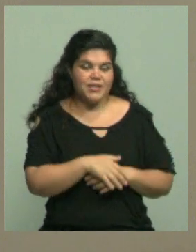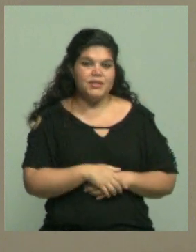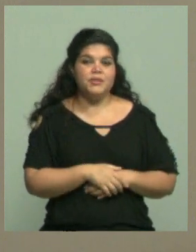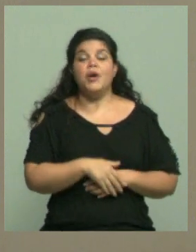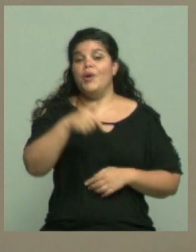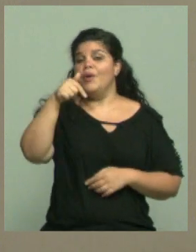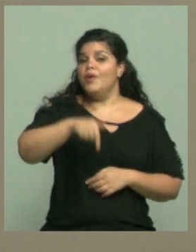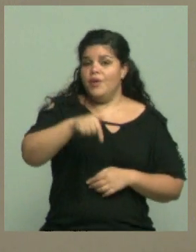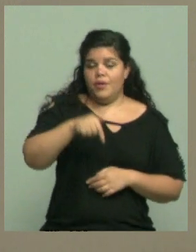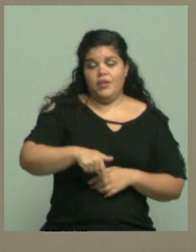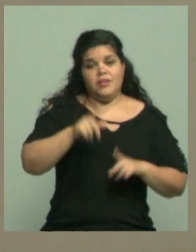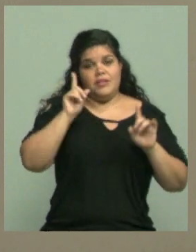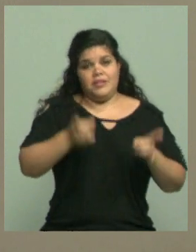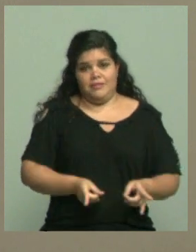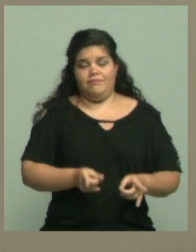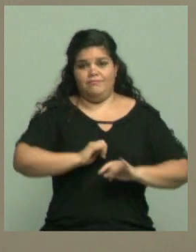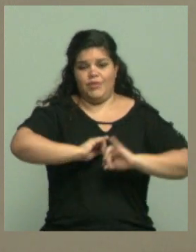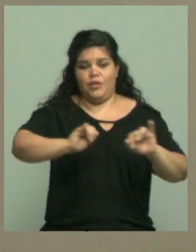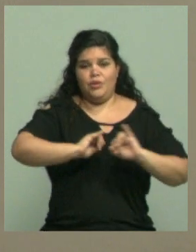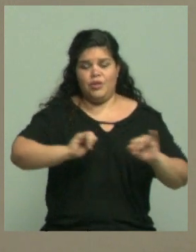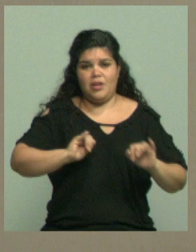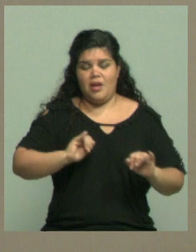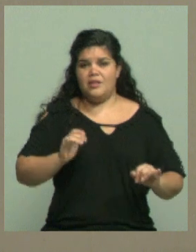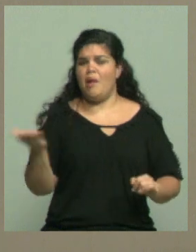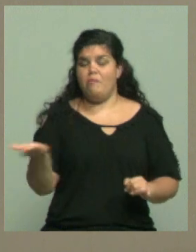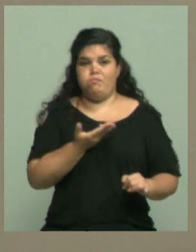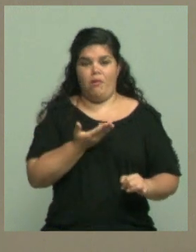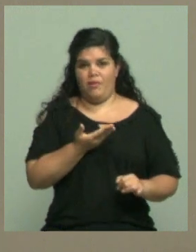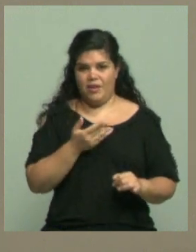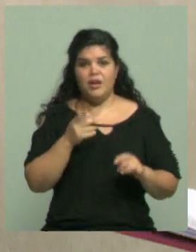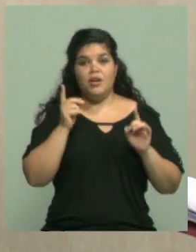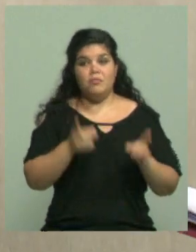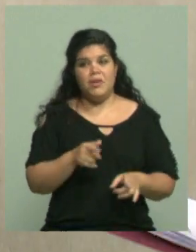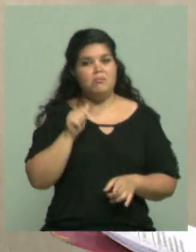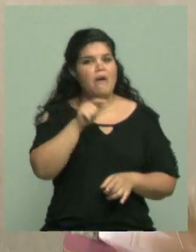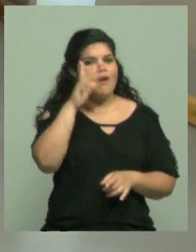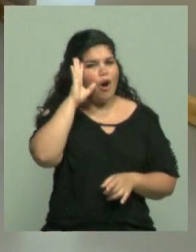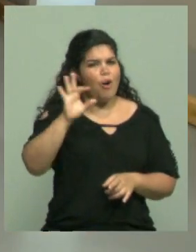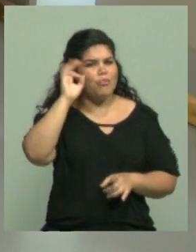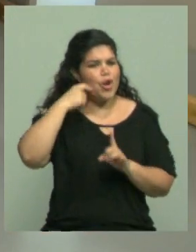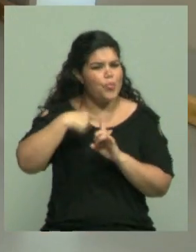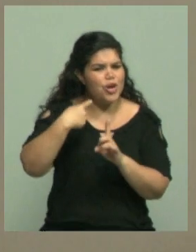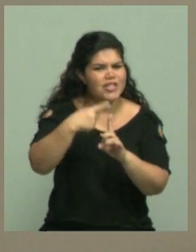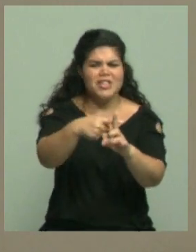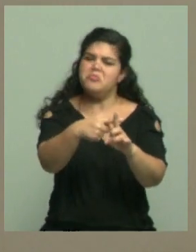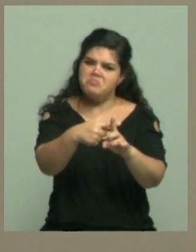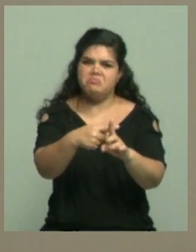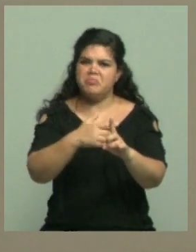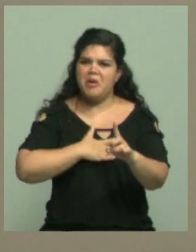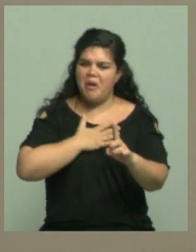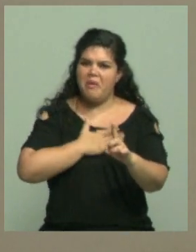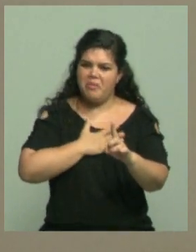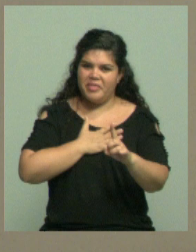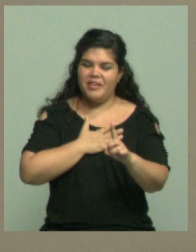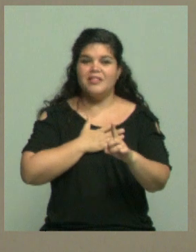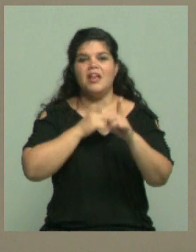hoy ha impactado mucho la noticia. Celebramos que seas muy propositiva, que lo pienses así, pero bueno, es real que el parámetro es muy